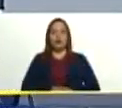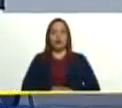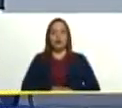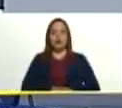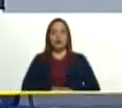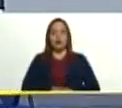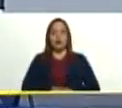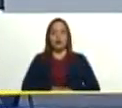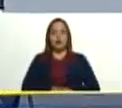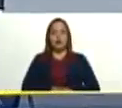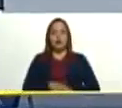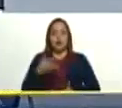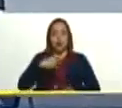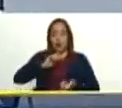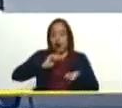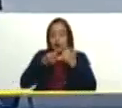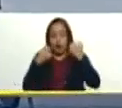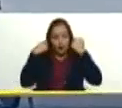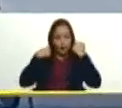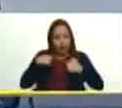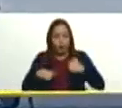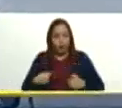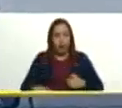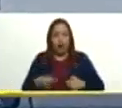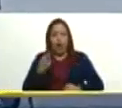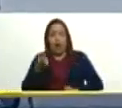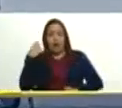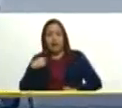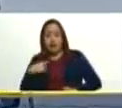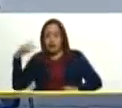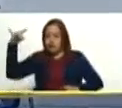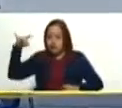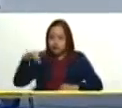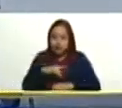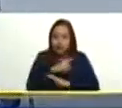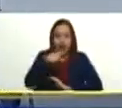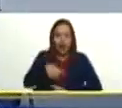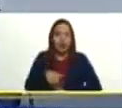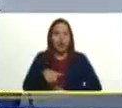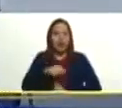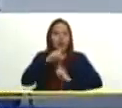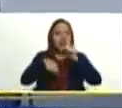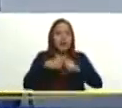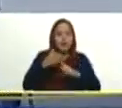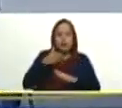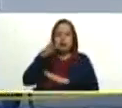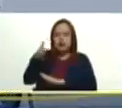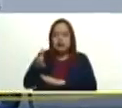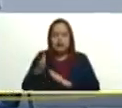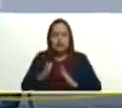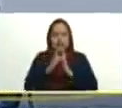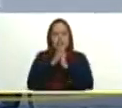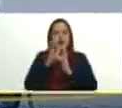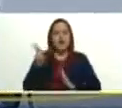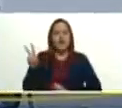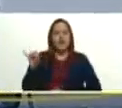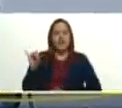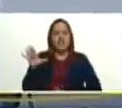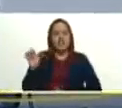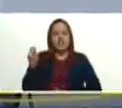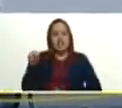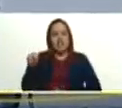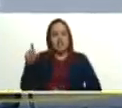Apenas me cambié la ropa ayer y me vine para acá y luego iré a San Vicente esta noche.